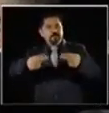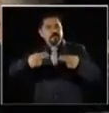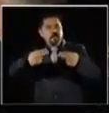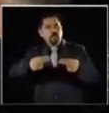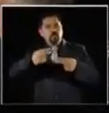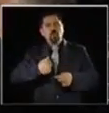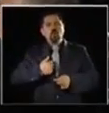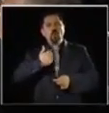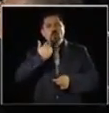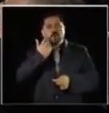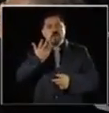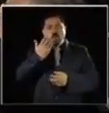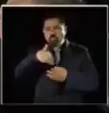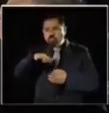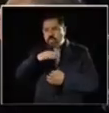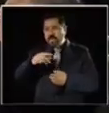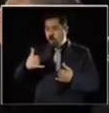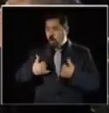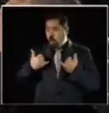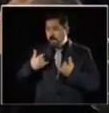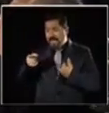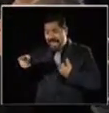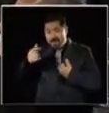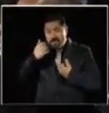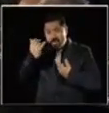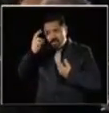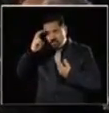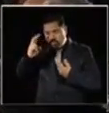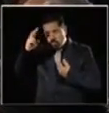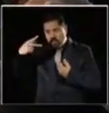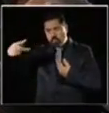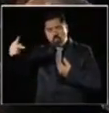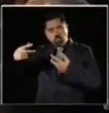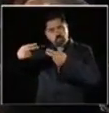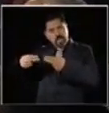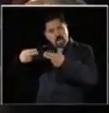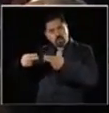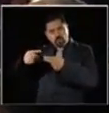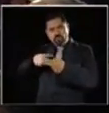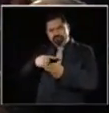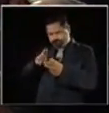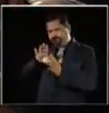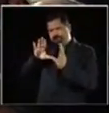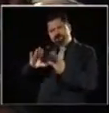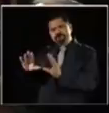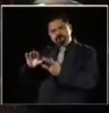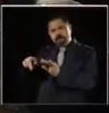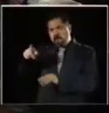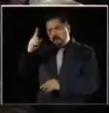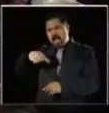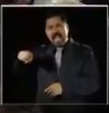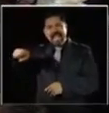emprendedores poderlos apoyar poderlos capacitar y orientar hacia lo que quieran